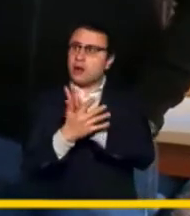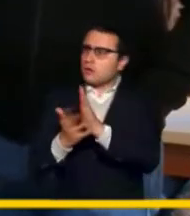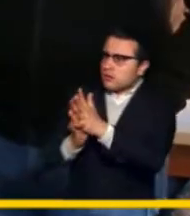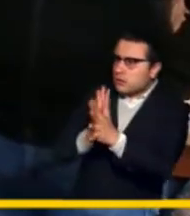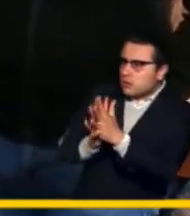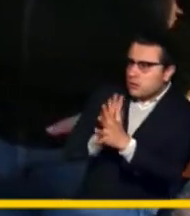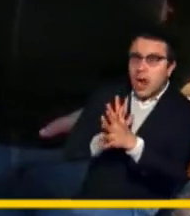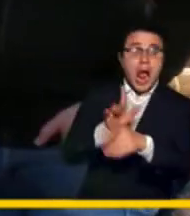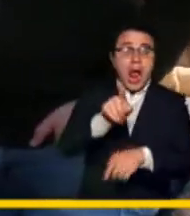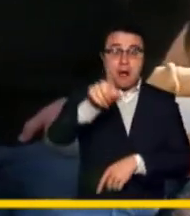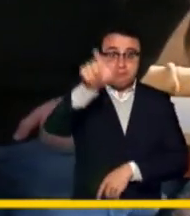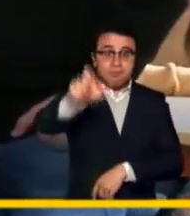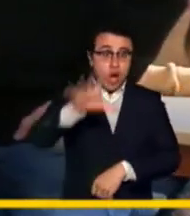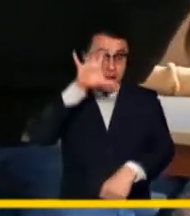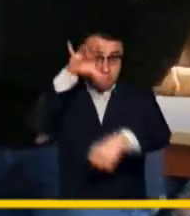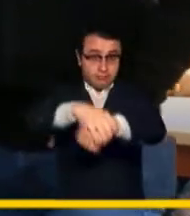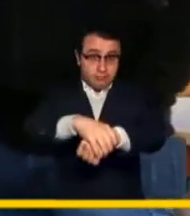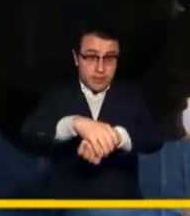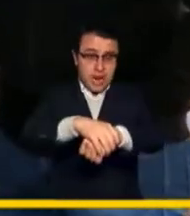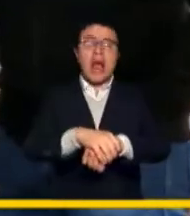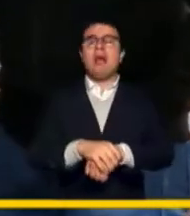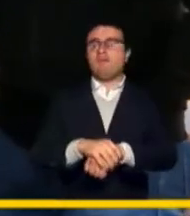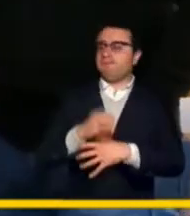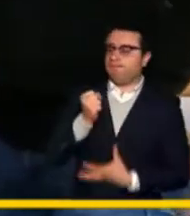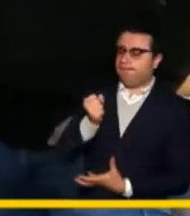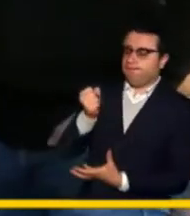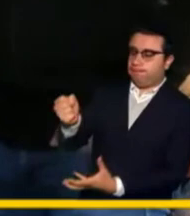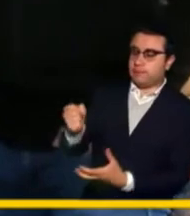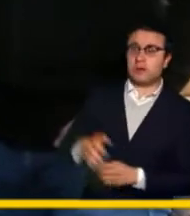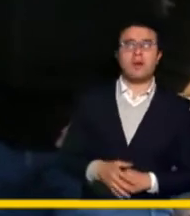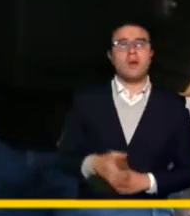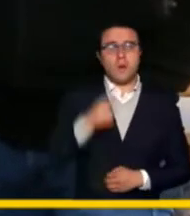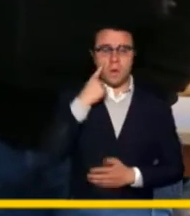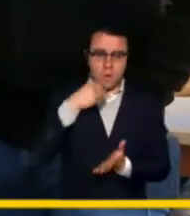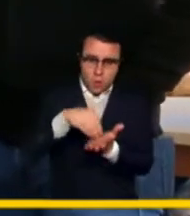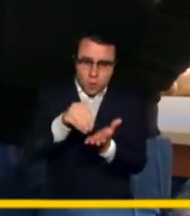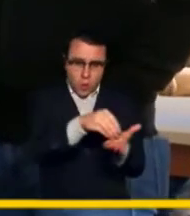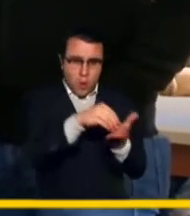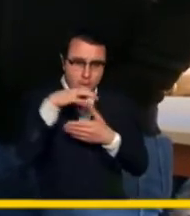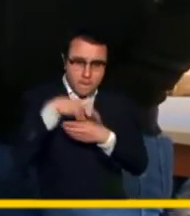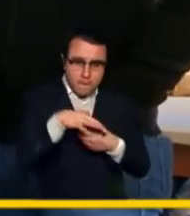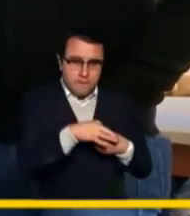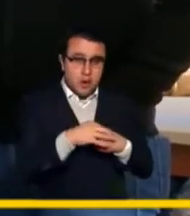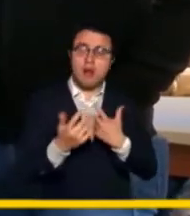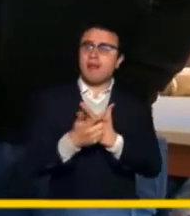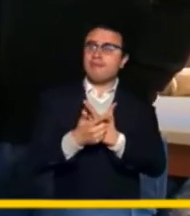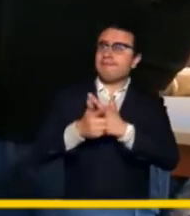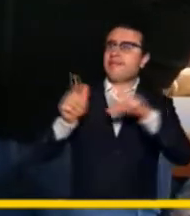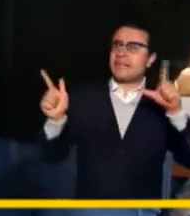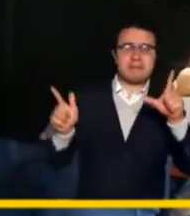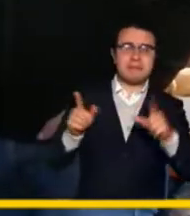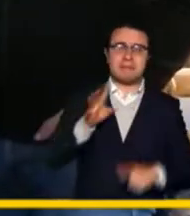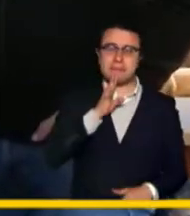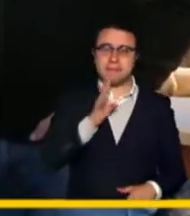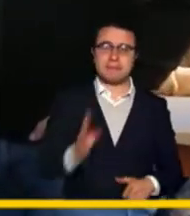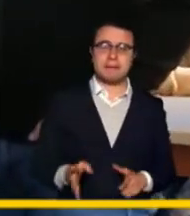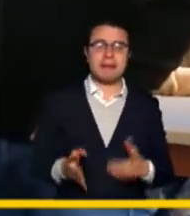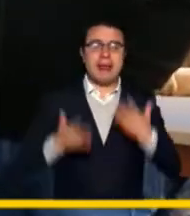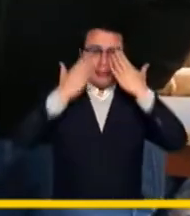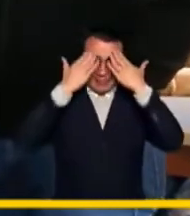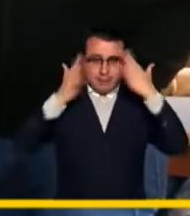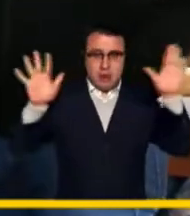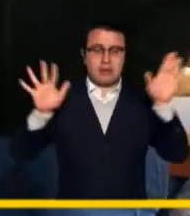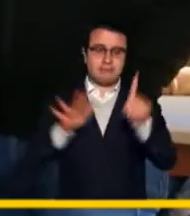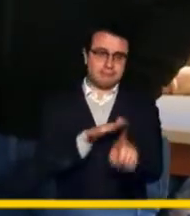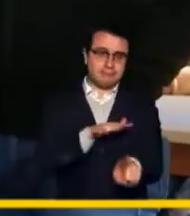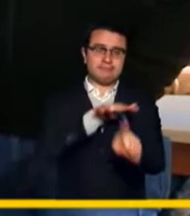situación. La compra de votos quita la libertad del elector y enturbia completamente la democracia. Es el